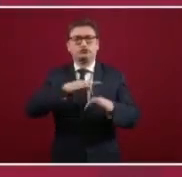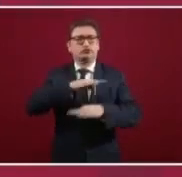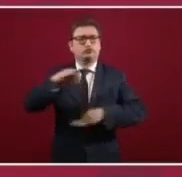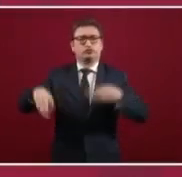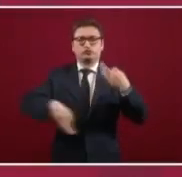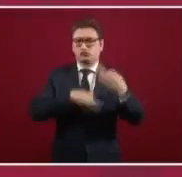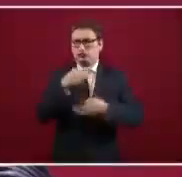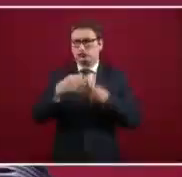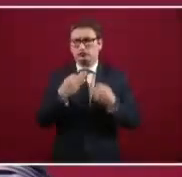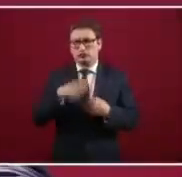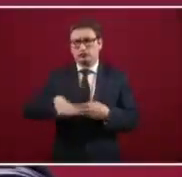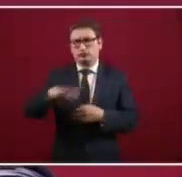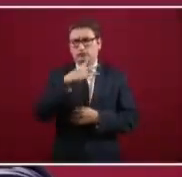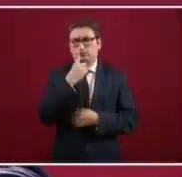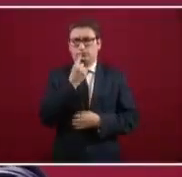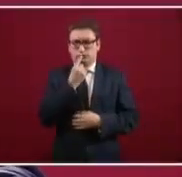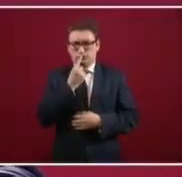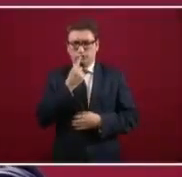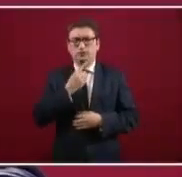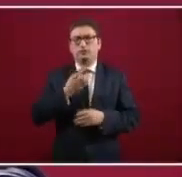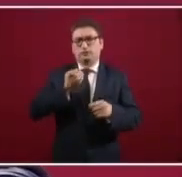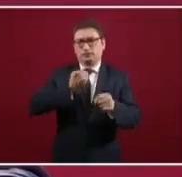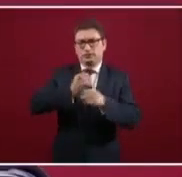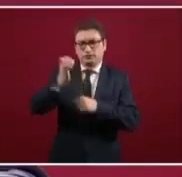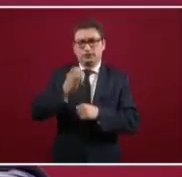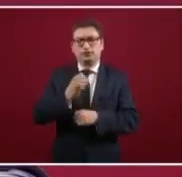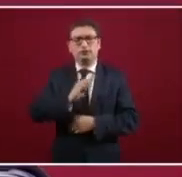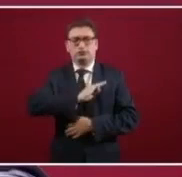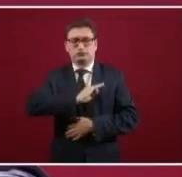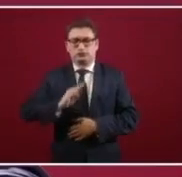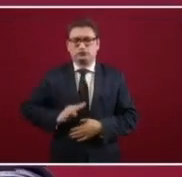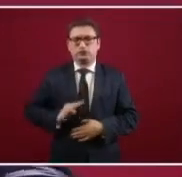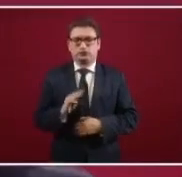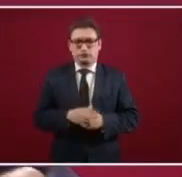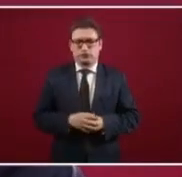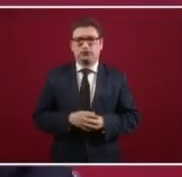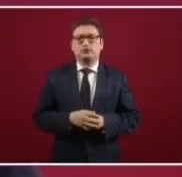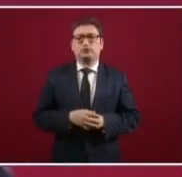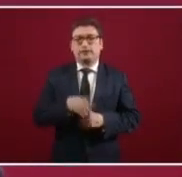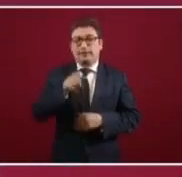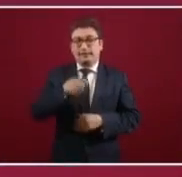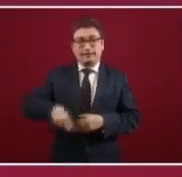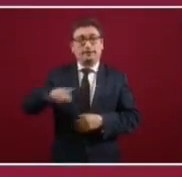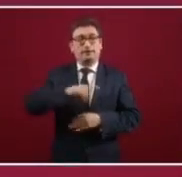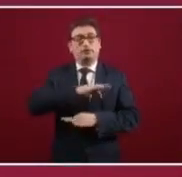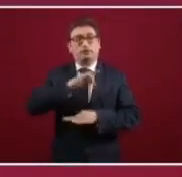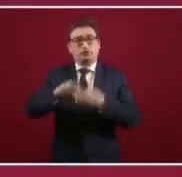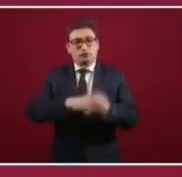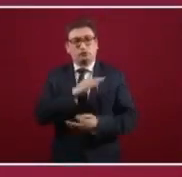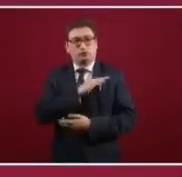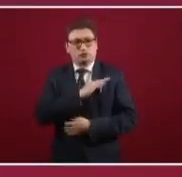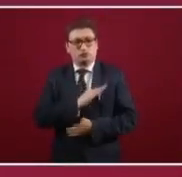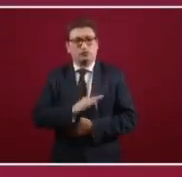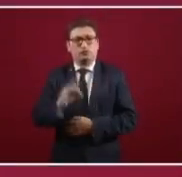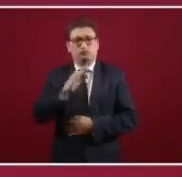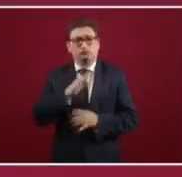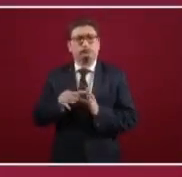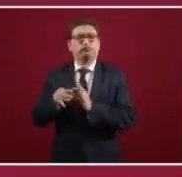de las policías estatales y municipales y puedan en esa medida